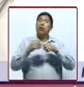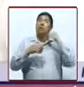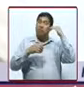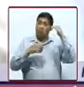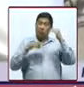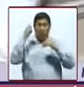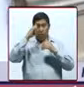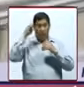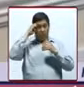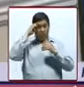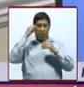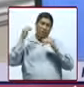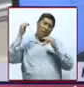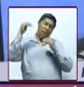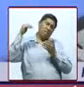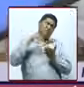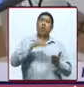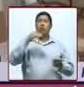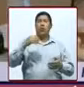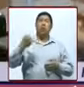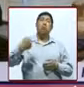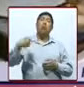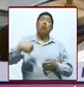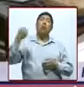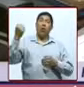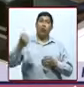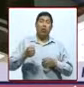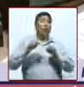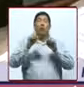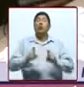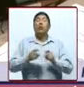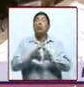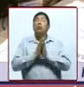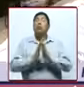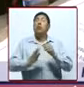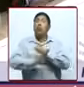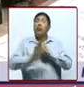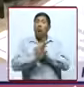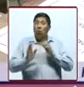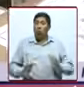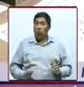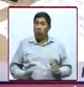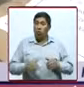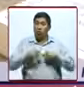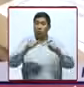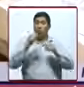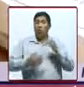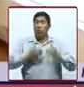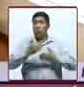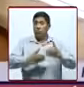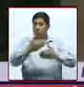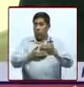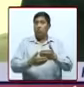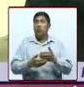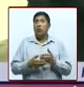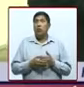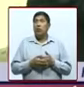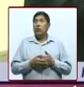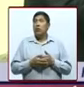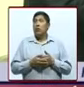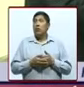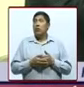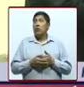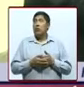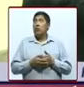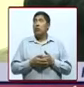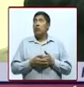del Estado y ha sido pisoteado por el órgano judicial. Senador, en este caso piden garantías para continuar el proceso.